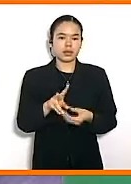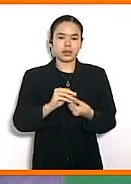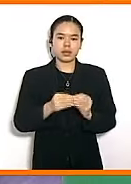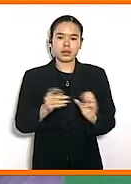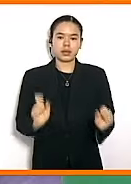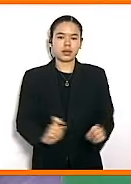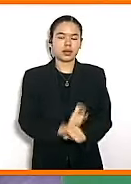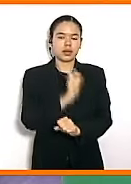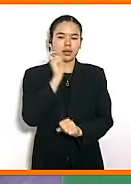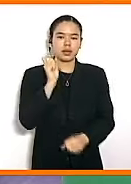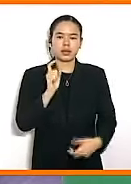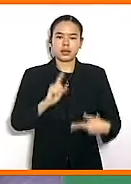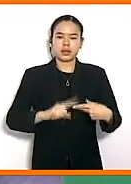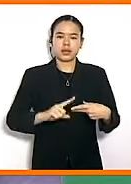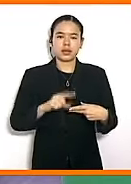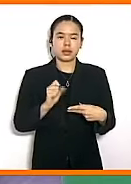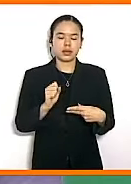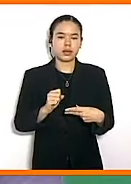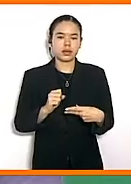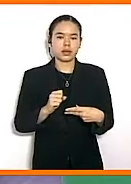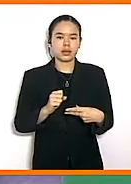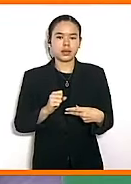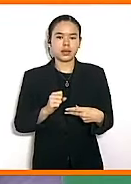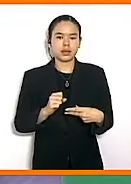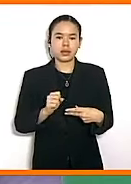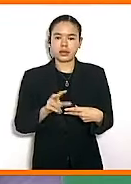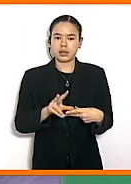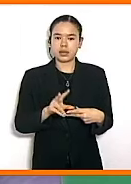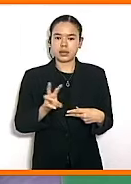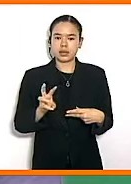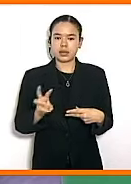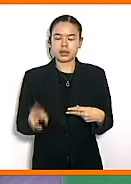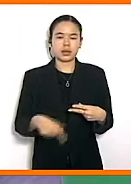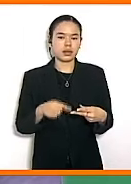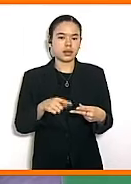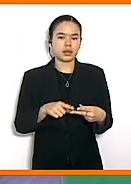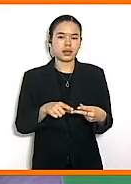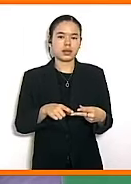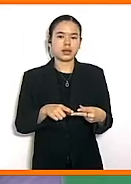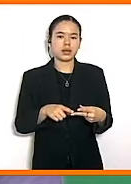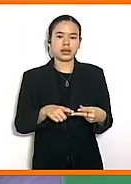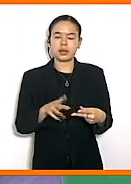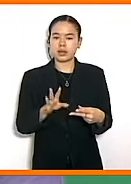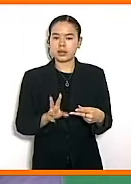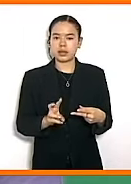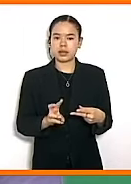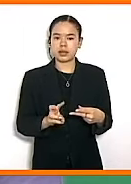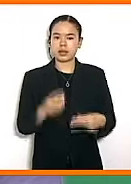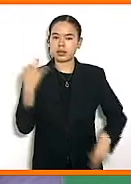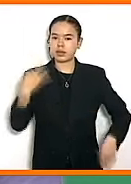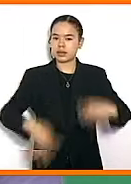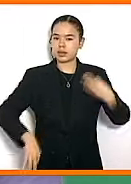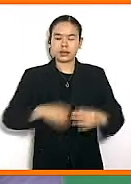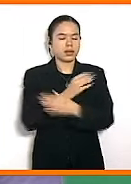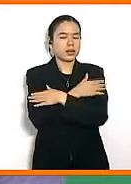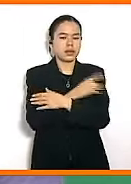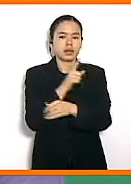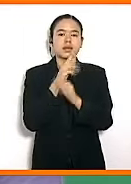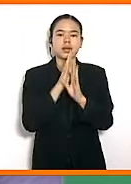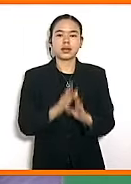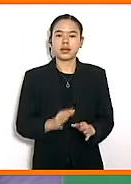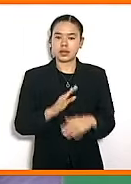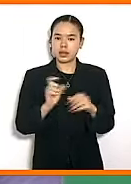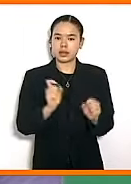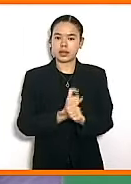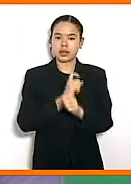repito tus números ganadores. Posición 1, 36. Posición 2, 16. Felicidades a vos, catracho, que